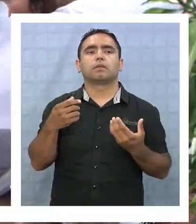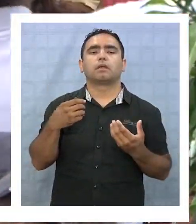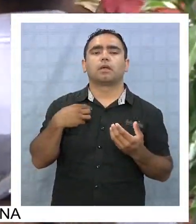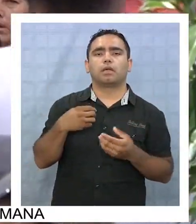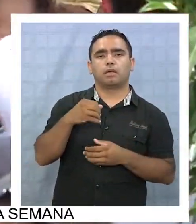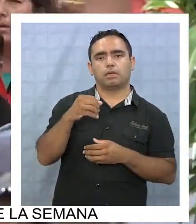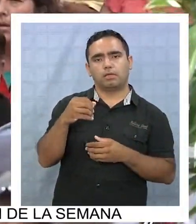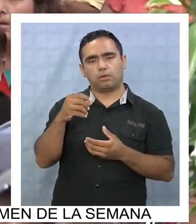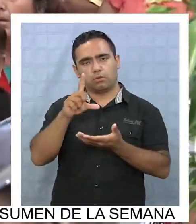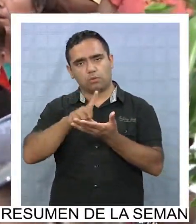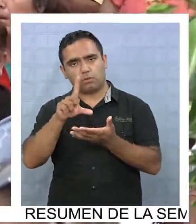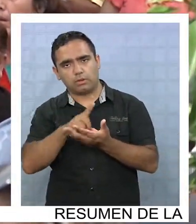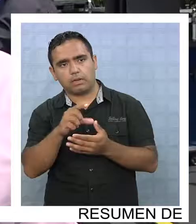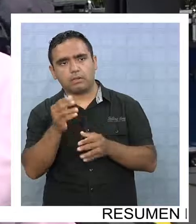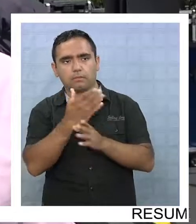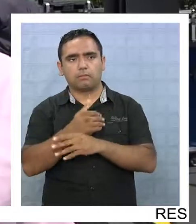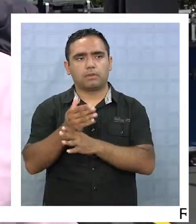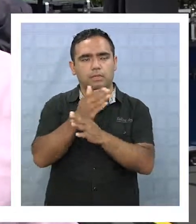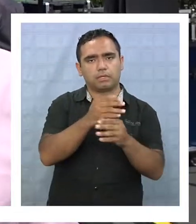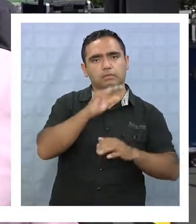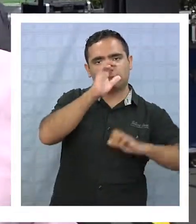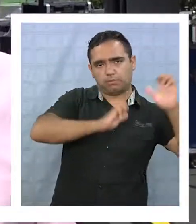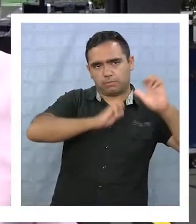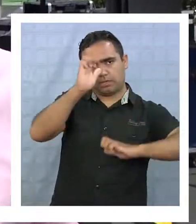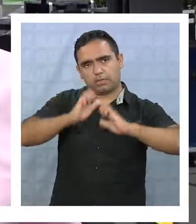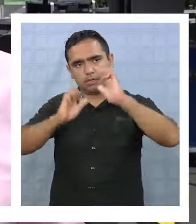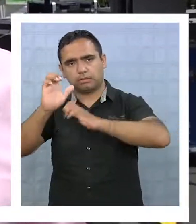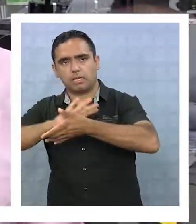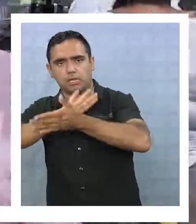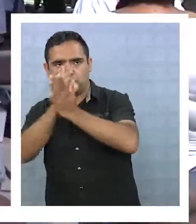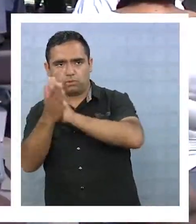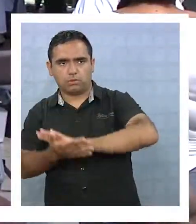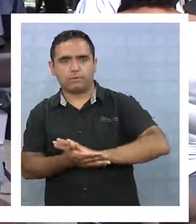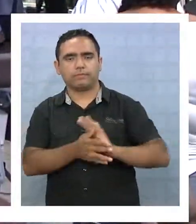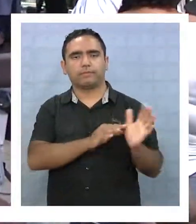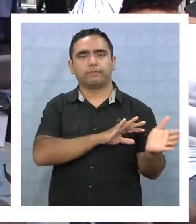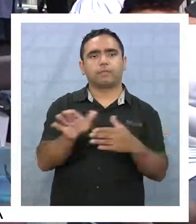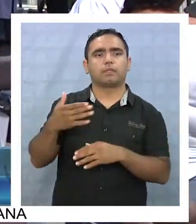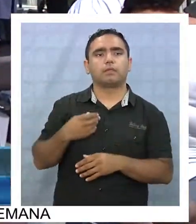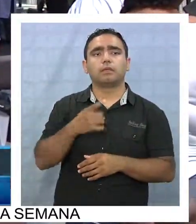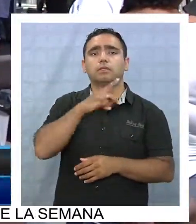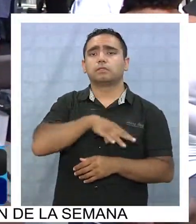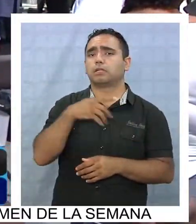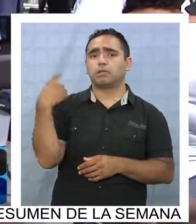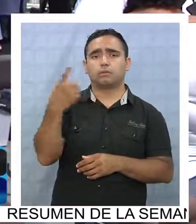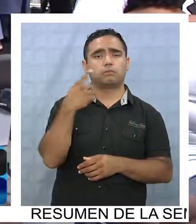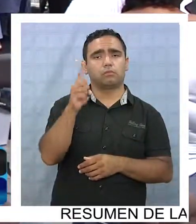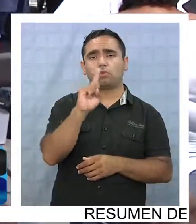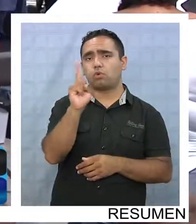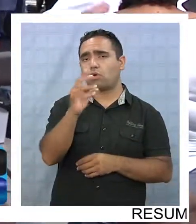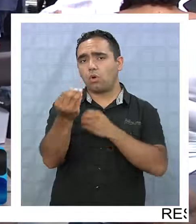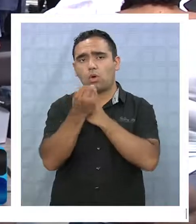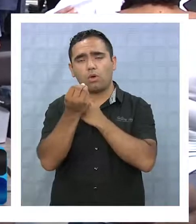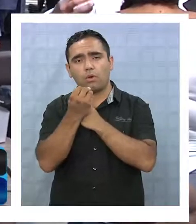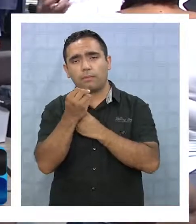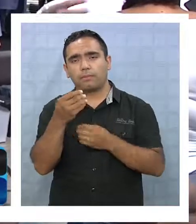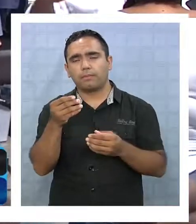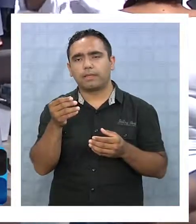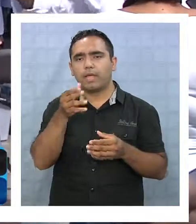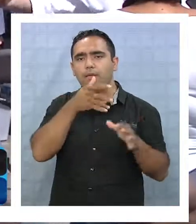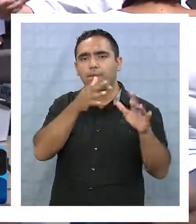Pesca, Asimnol y todas las empresas pesqueras y también los pescadores artesanales. En Chile en general, como decíamos, gente no consume muchos recursos